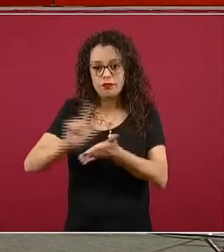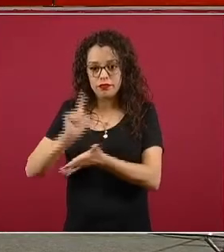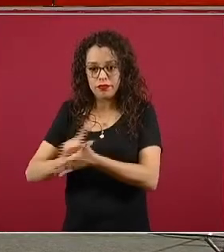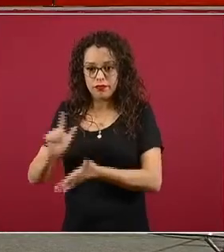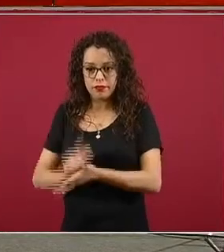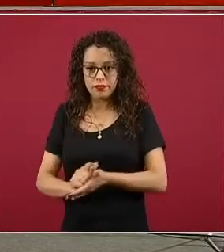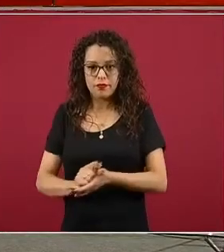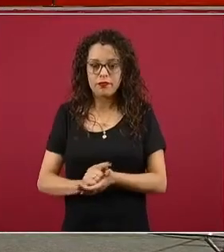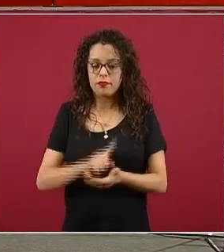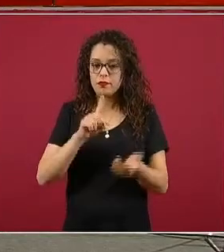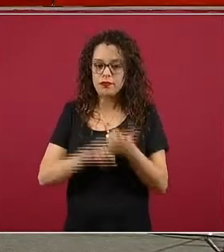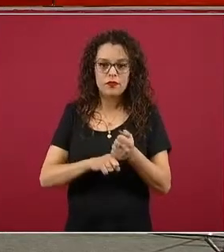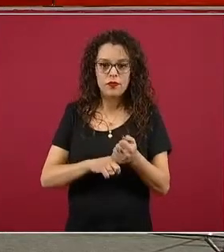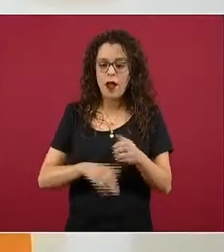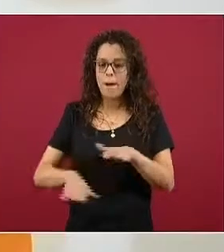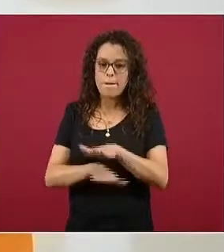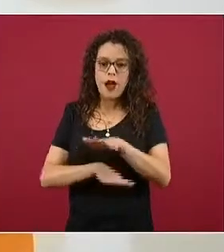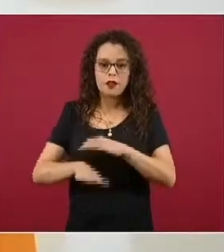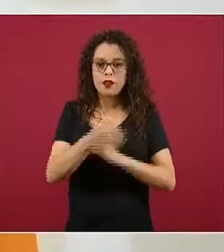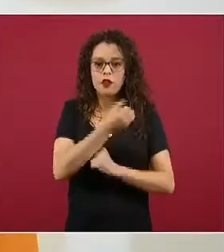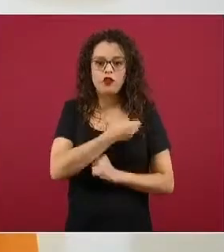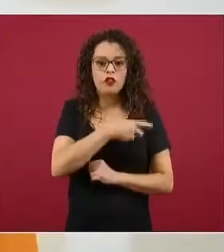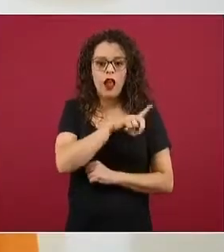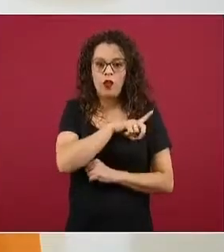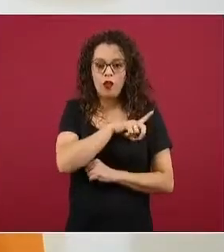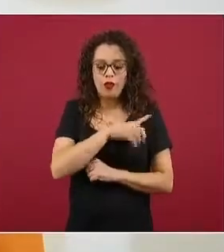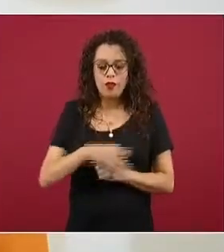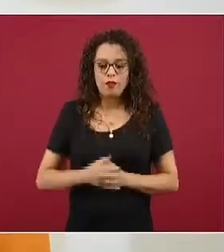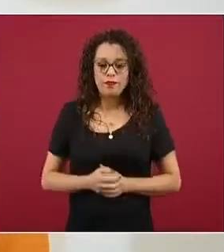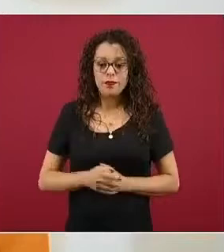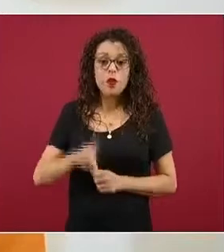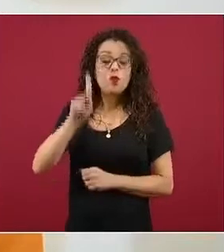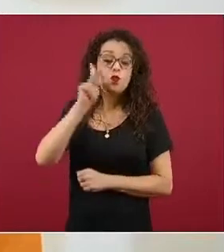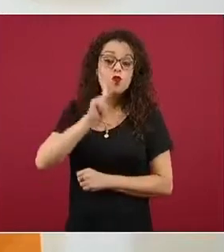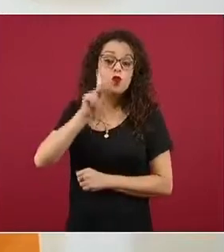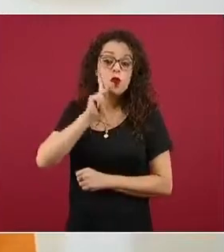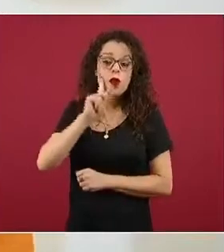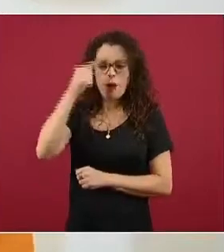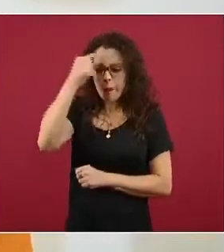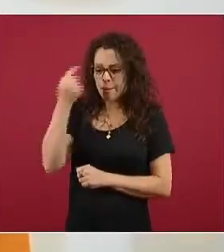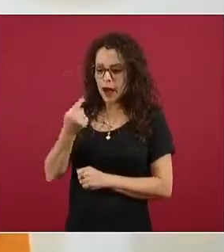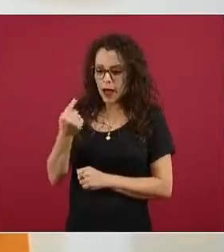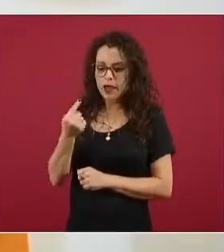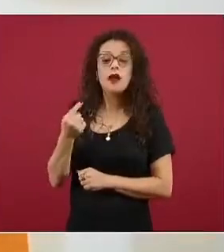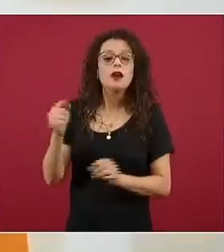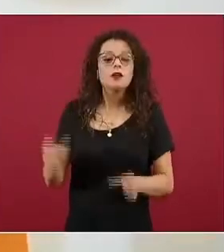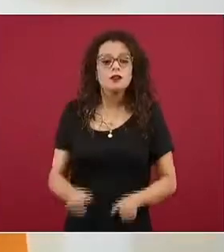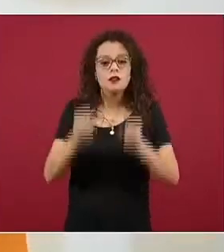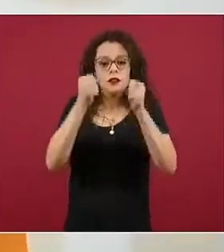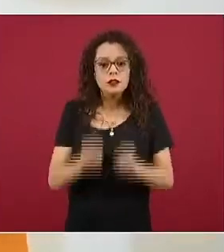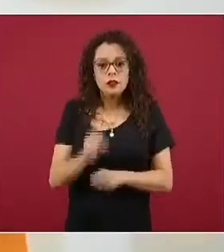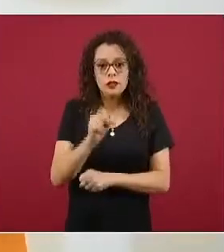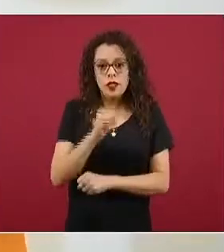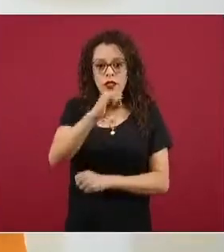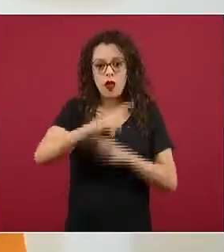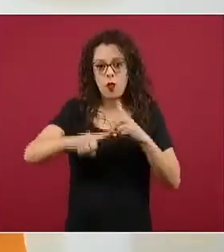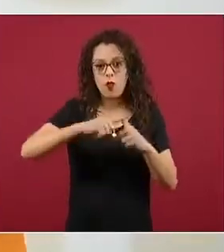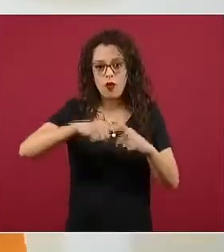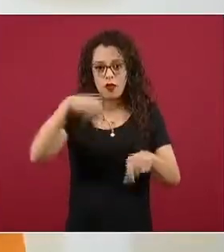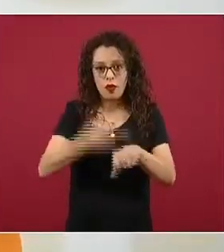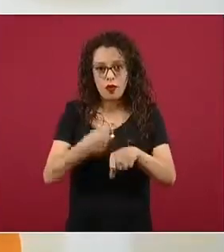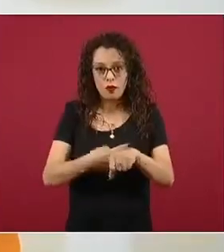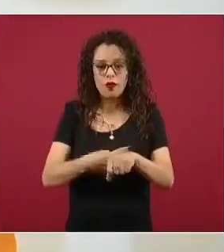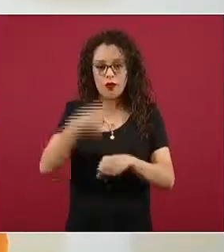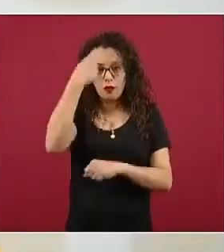de la salud pública. La prueba confirma y da un incentivo a que la gente se aísle. Se